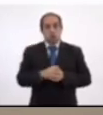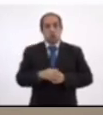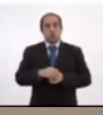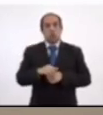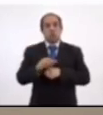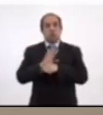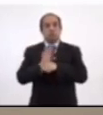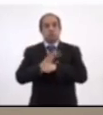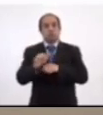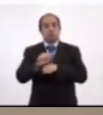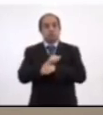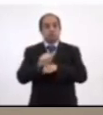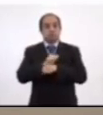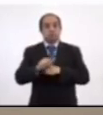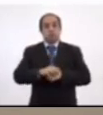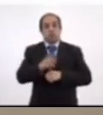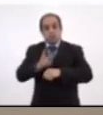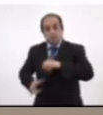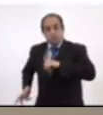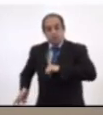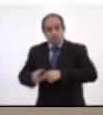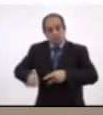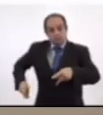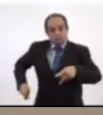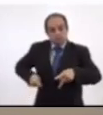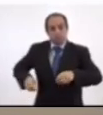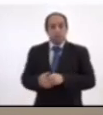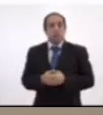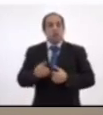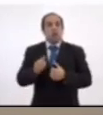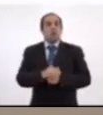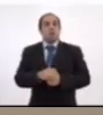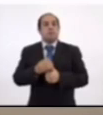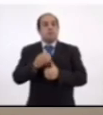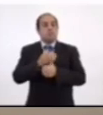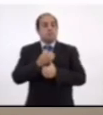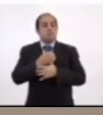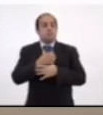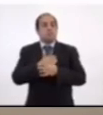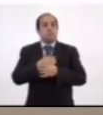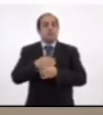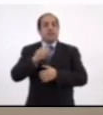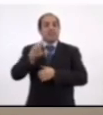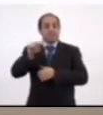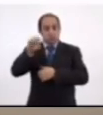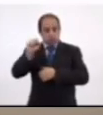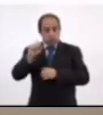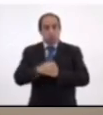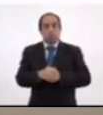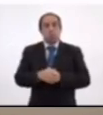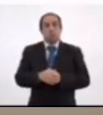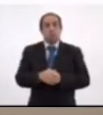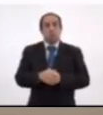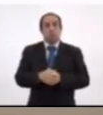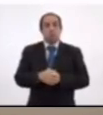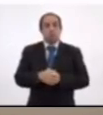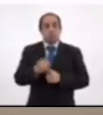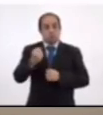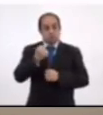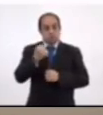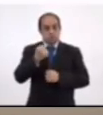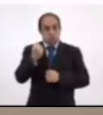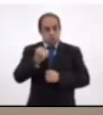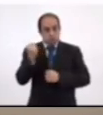archivos, billares, boliches, casinos y casas de apuestas, centros comerciales y tiendas departamentales, mercados públicos, gimnasios, museos,